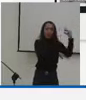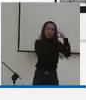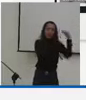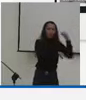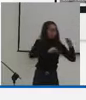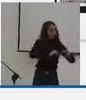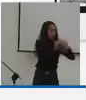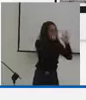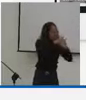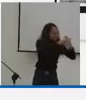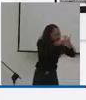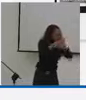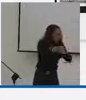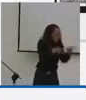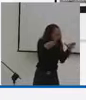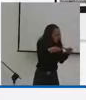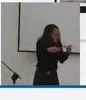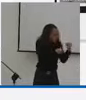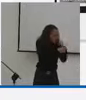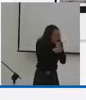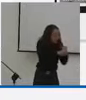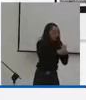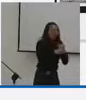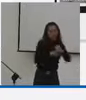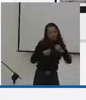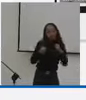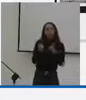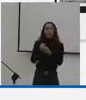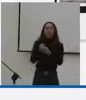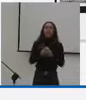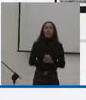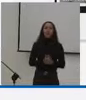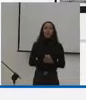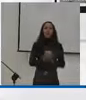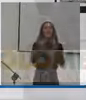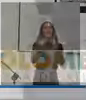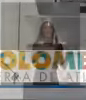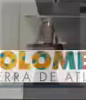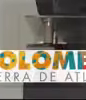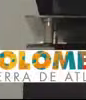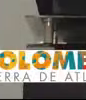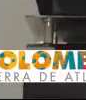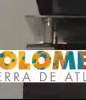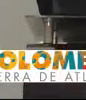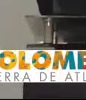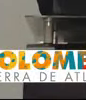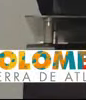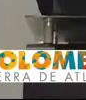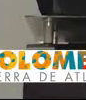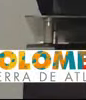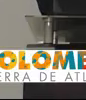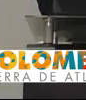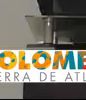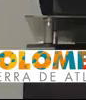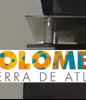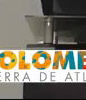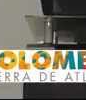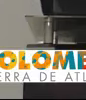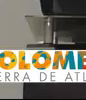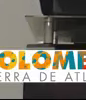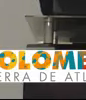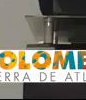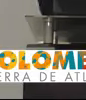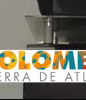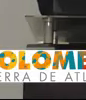articulado y juicioso con respecto a esta iniciativa. Doctor Grisales, muchas gracias por su participación y apoyo. Escuchamos entonces